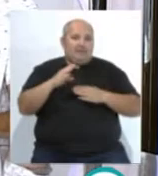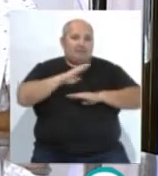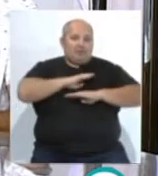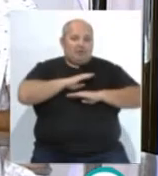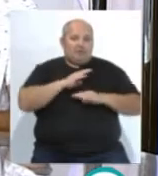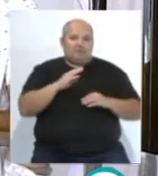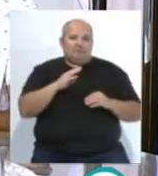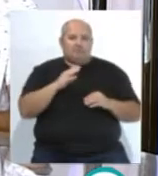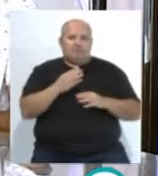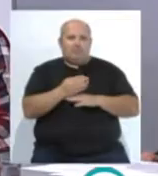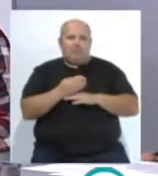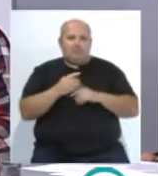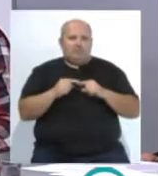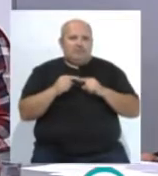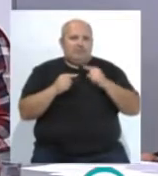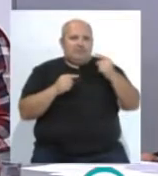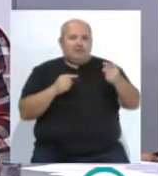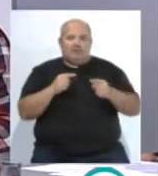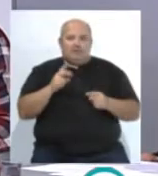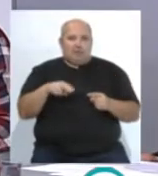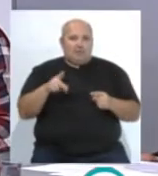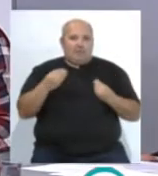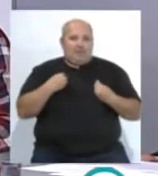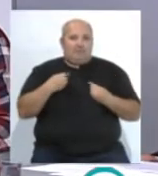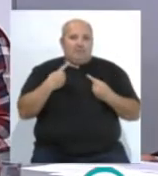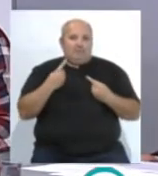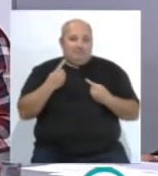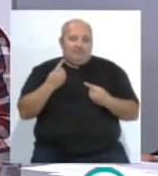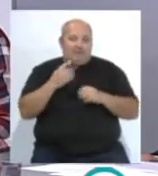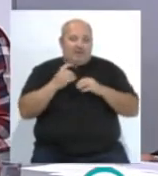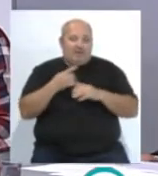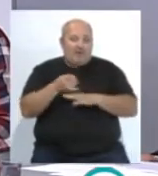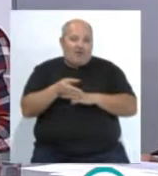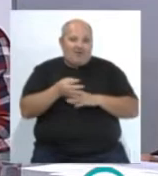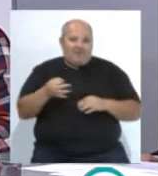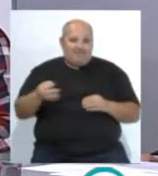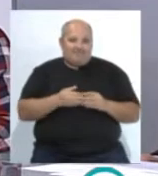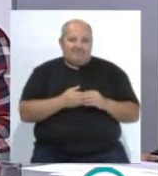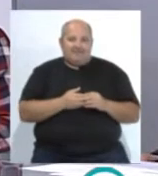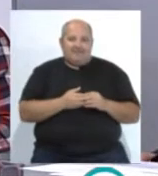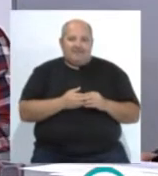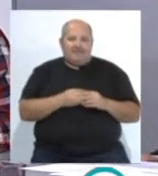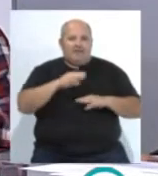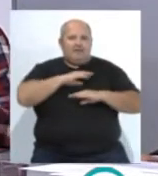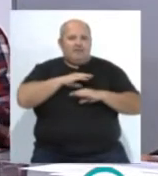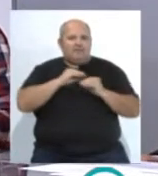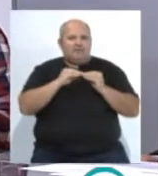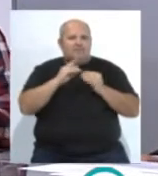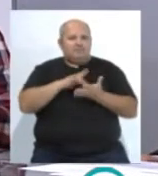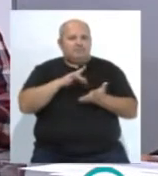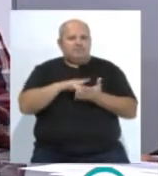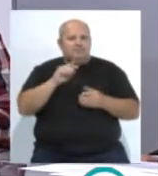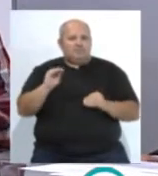que le pega, pues yo creo que no le va a pegar así más en su vida, y la pone donde tiene que ponerla. Porque hay veces que los porteros se salen demasiado durante el